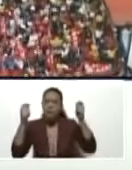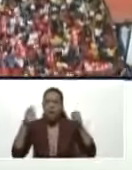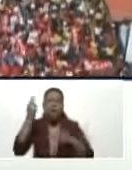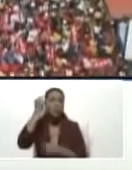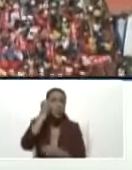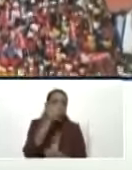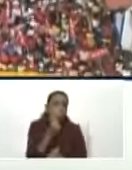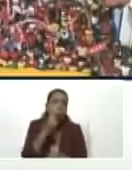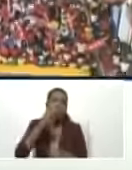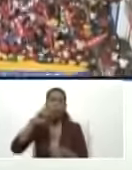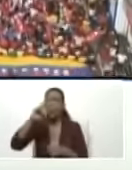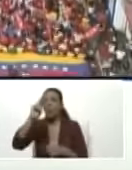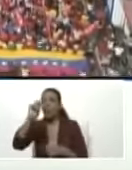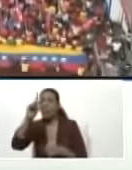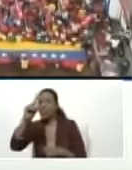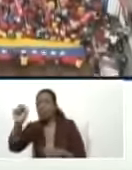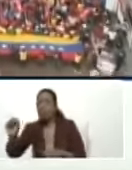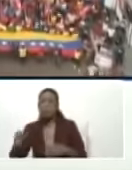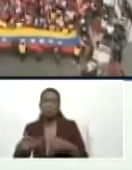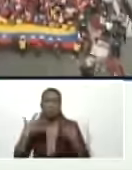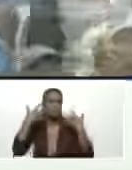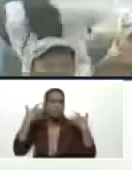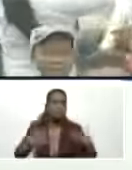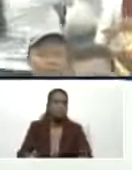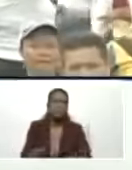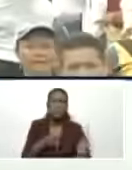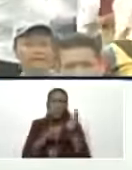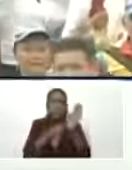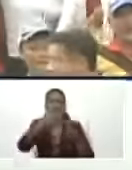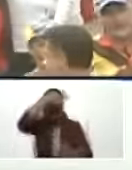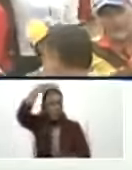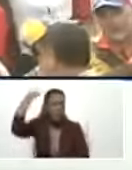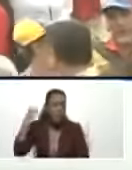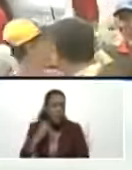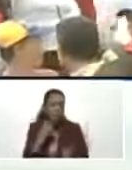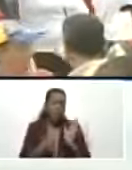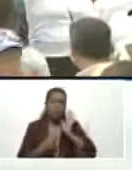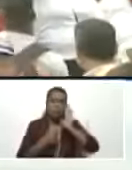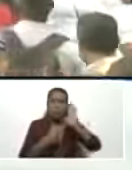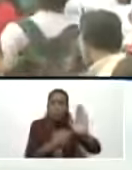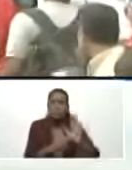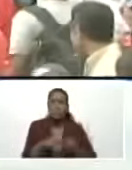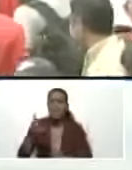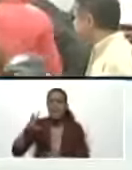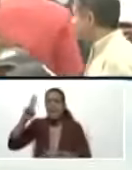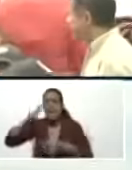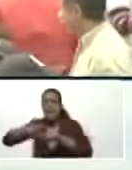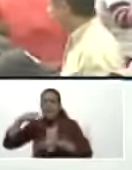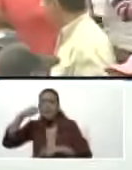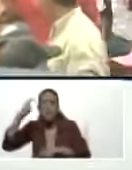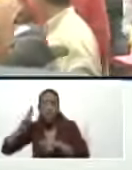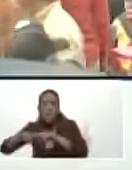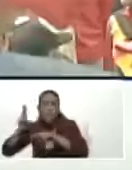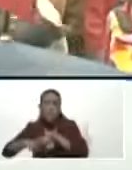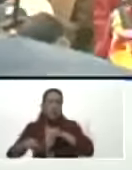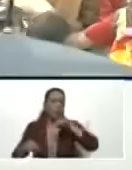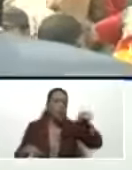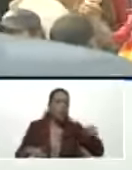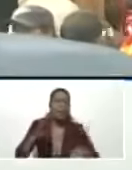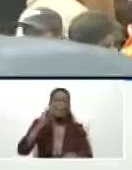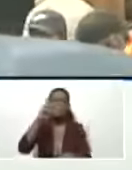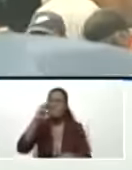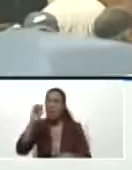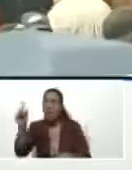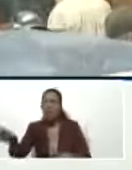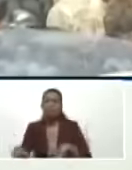Sucre, Urdaneta. Y tiene que estar Francisco de Miranda y el Negro Primero, Pedro